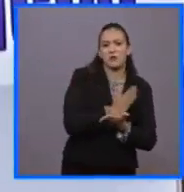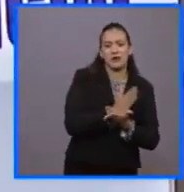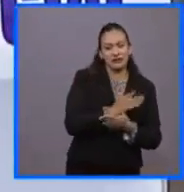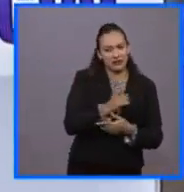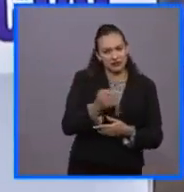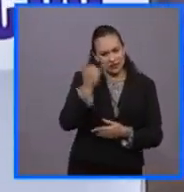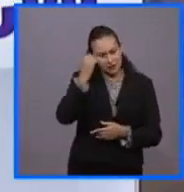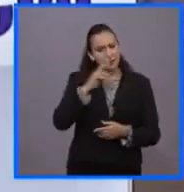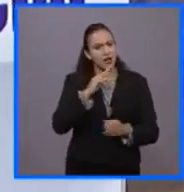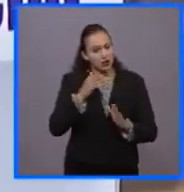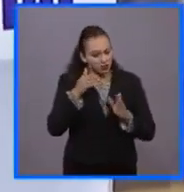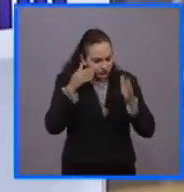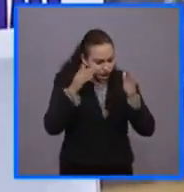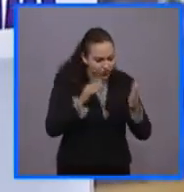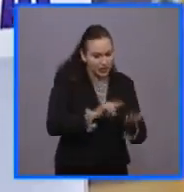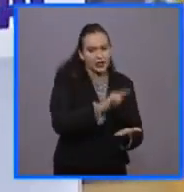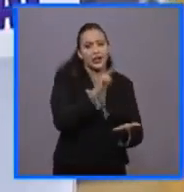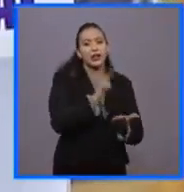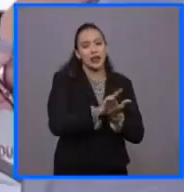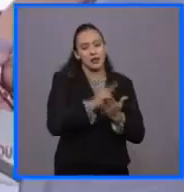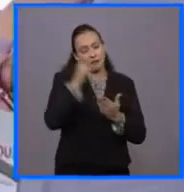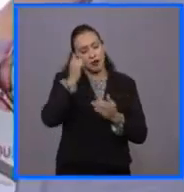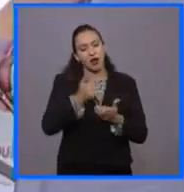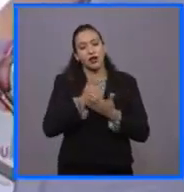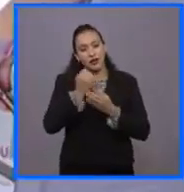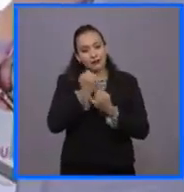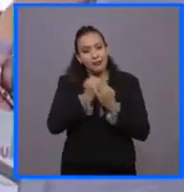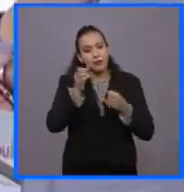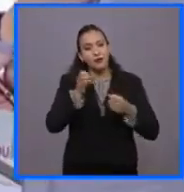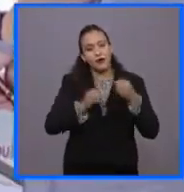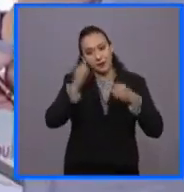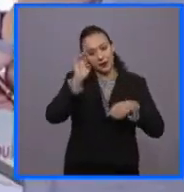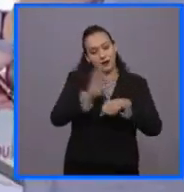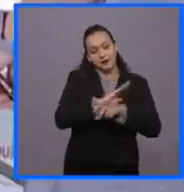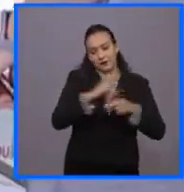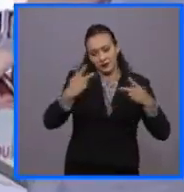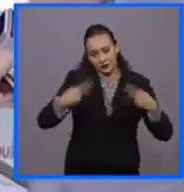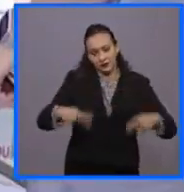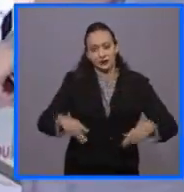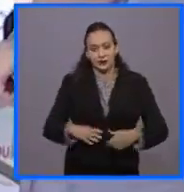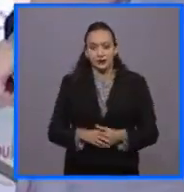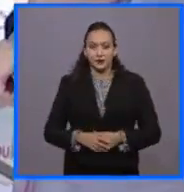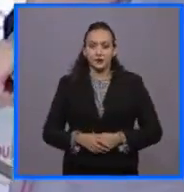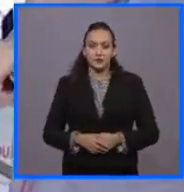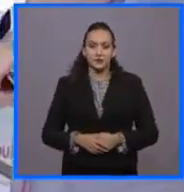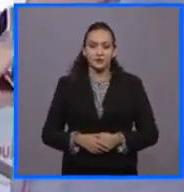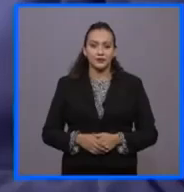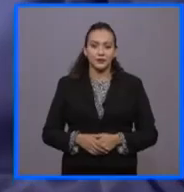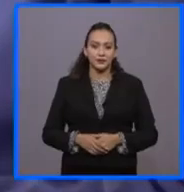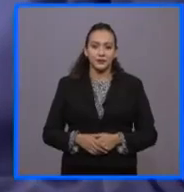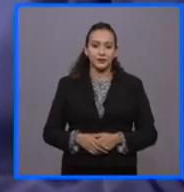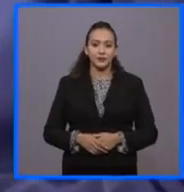para garantizar su autonomía e independencia en beneficio de la ciudadanía.